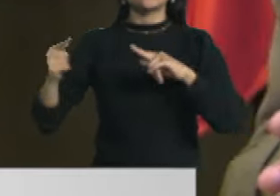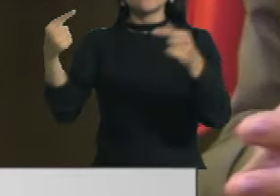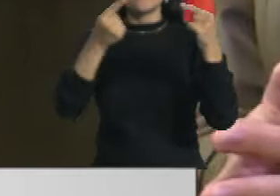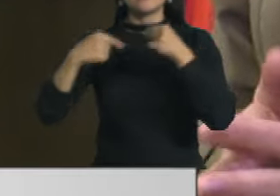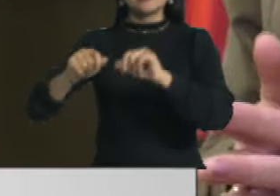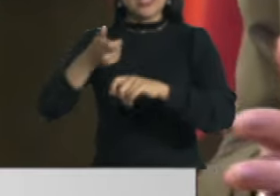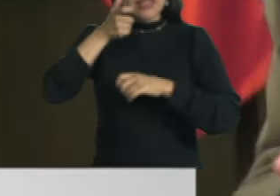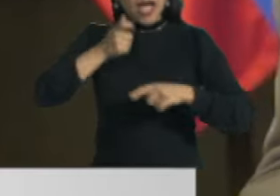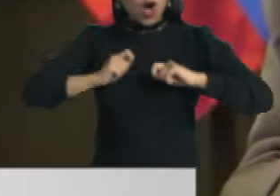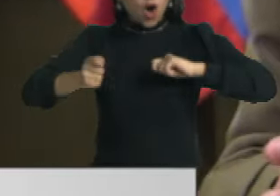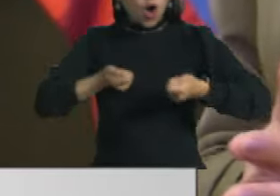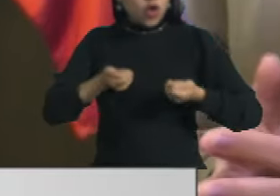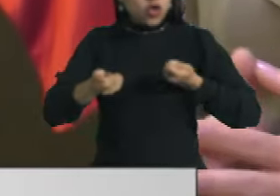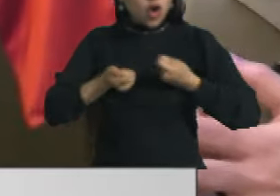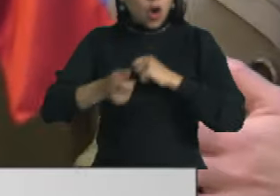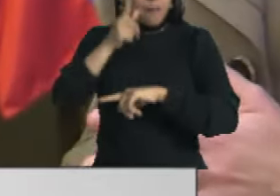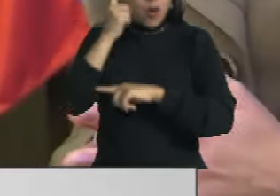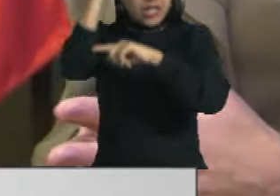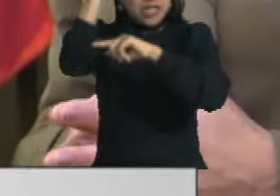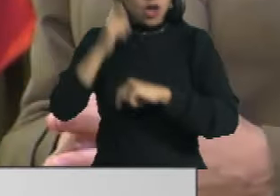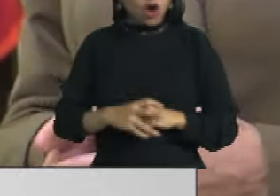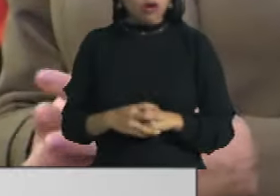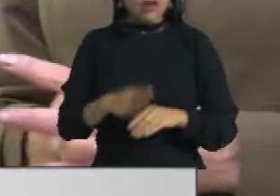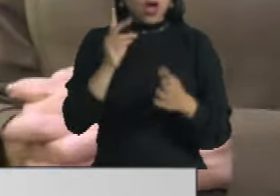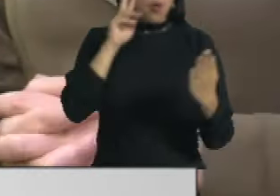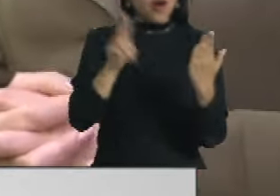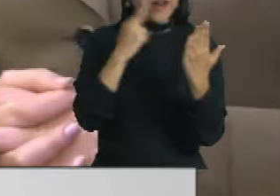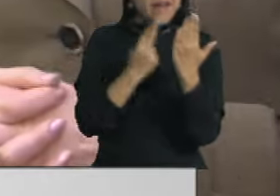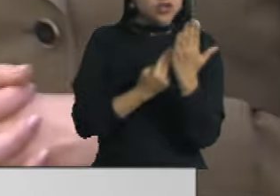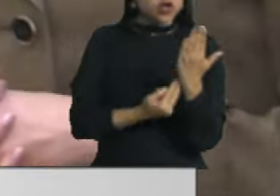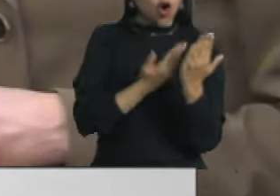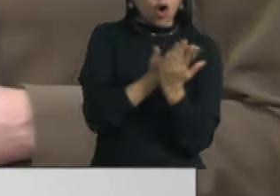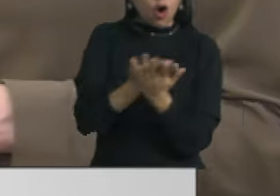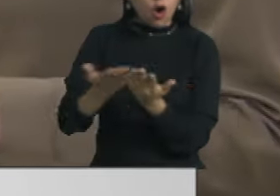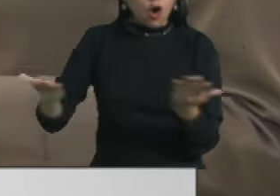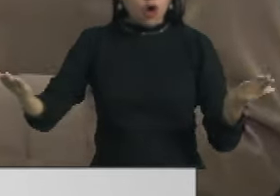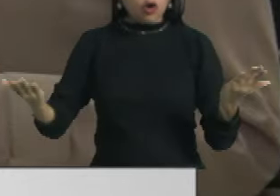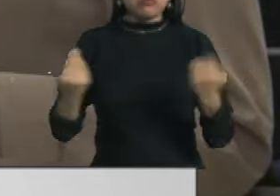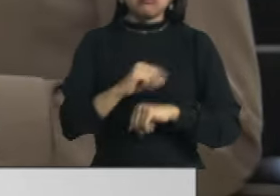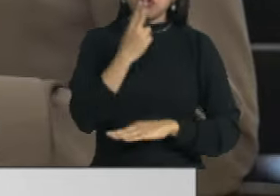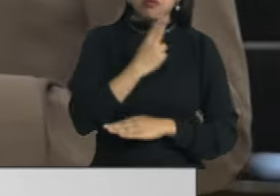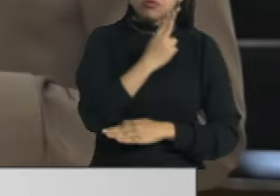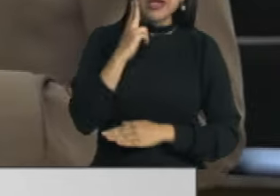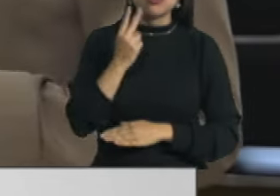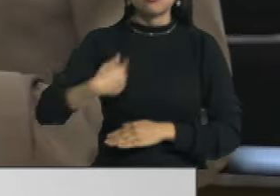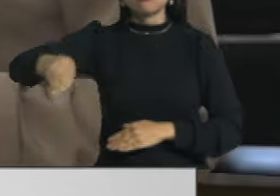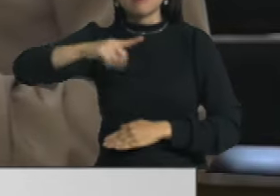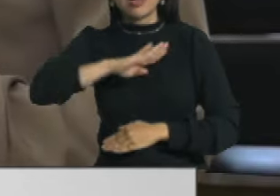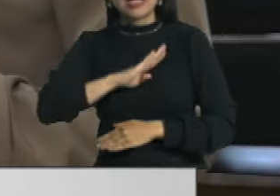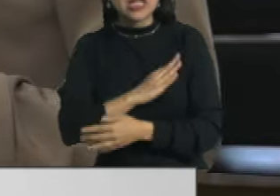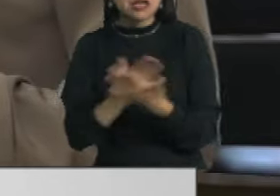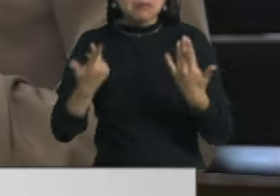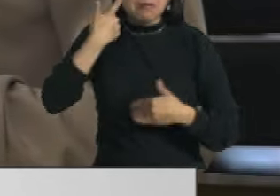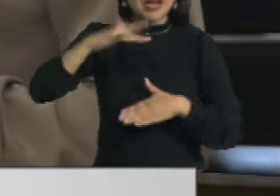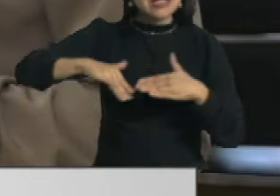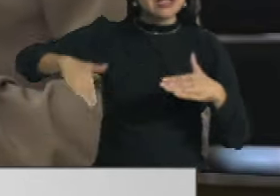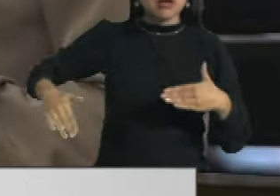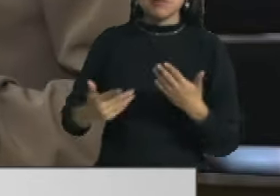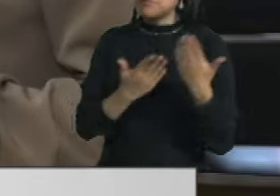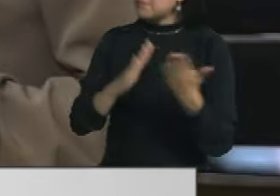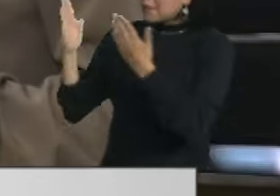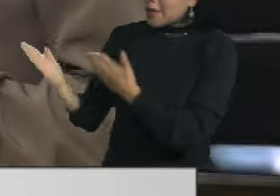a ese proyecto de acuerdo que ya se tiene desde hace 6 años, pero que pues al parecer la administración distrital no ha cumplido. Concejal María Clara Name, bienvenida a Noticentro